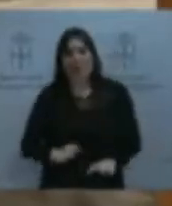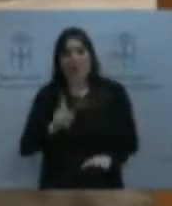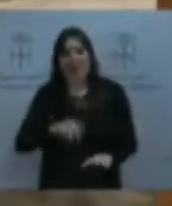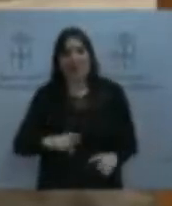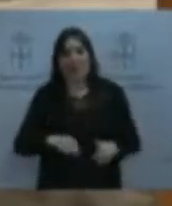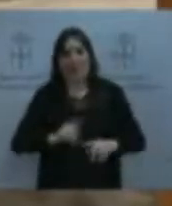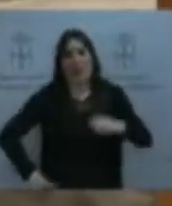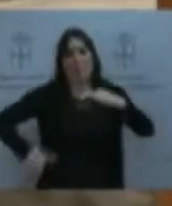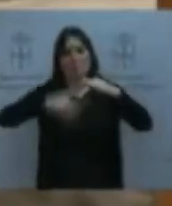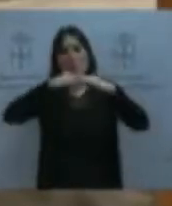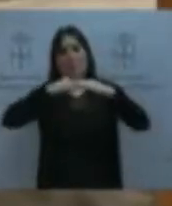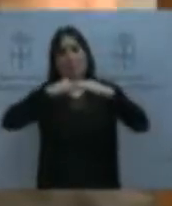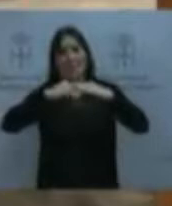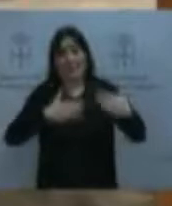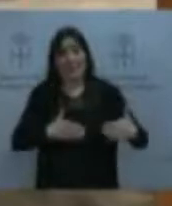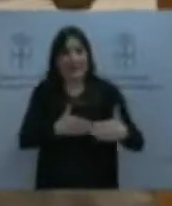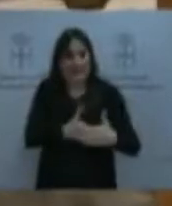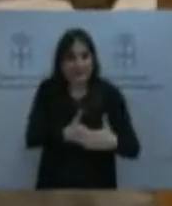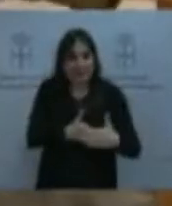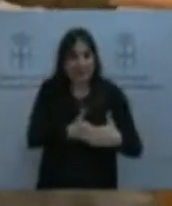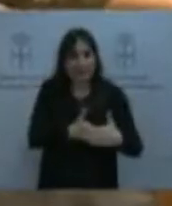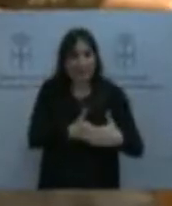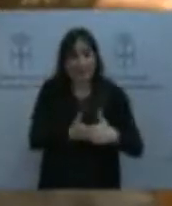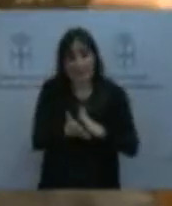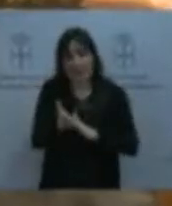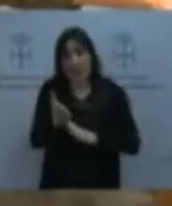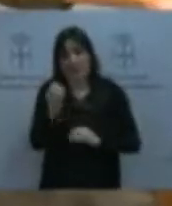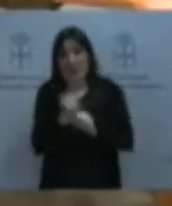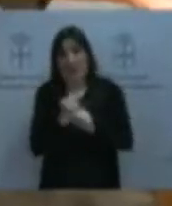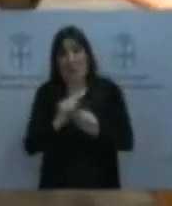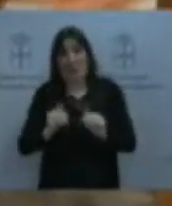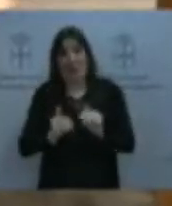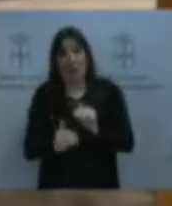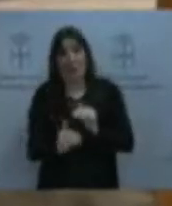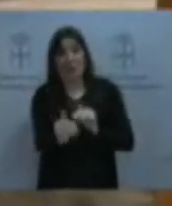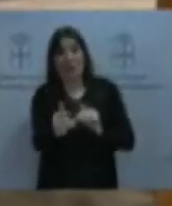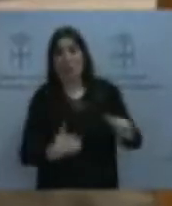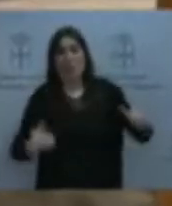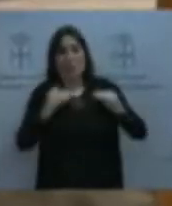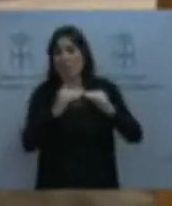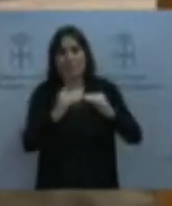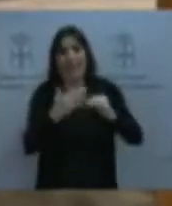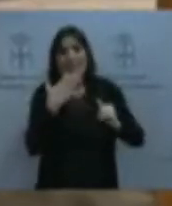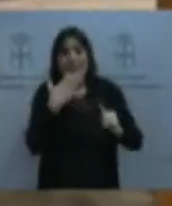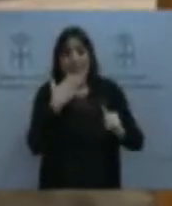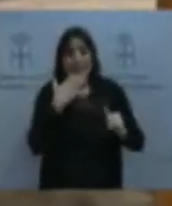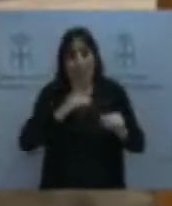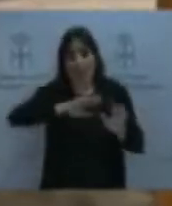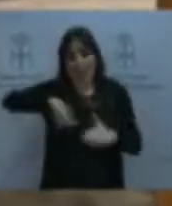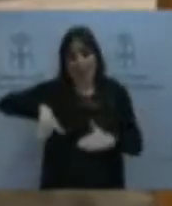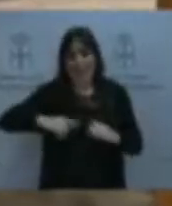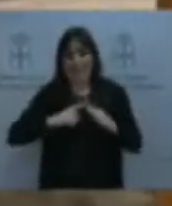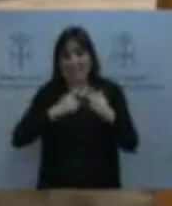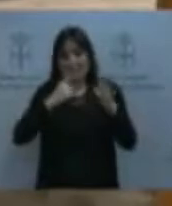se equipare. Estamos hablando de que si a día de hoy son 6.000 euros al año, al final, cuando lleguemos a la jubilación, estamos hablando de